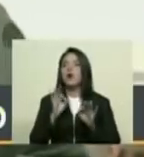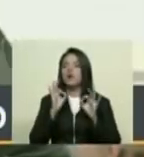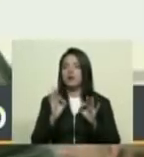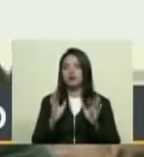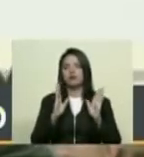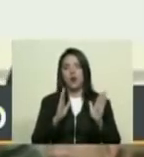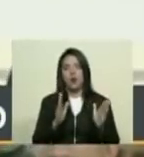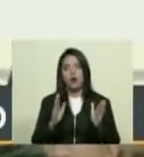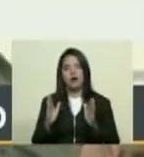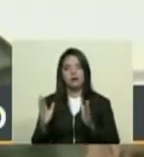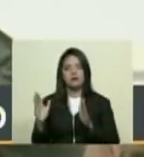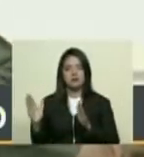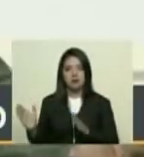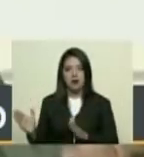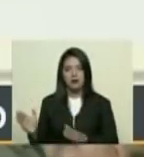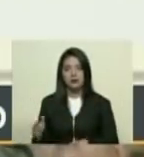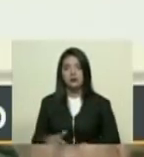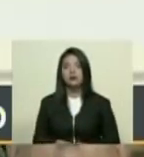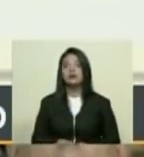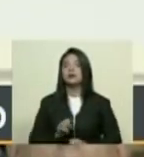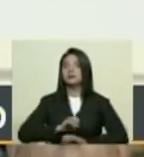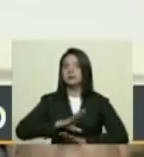organizado, también